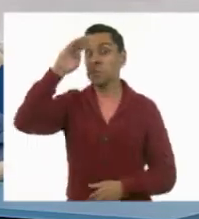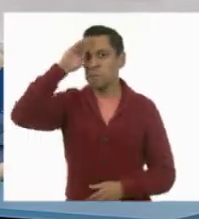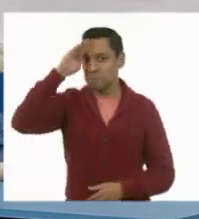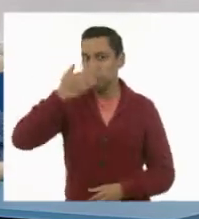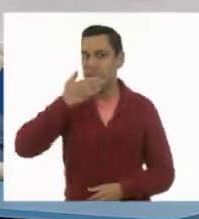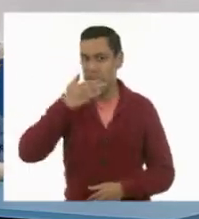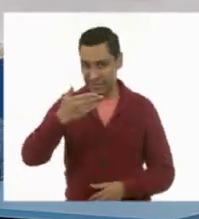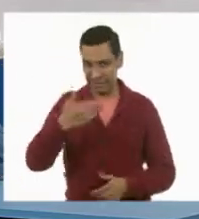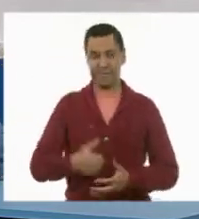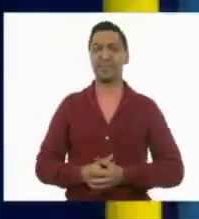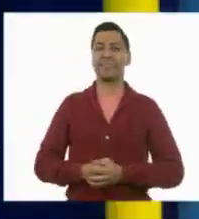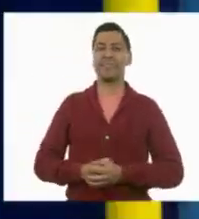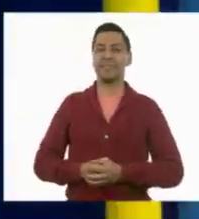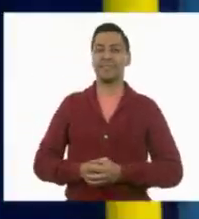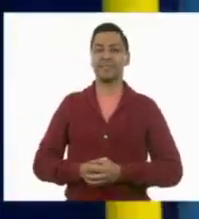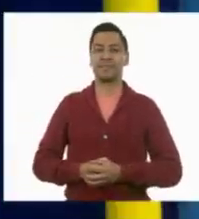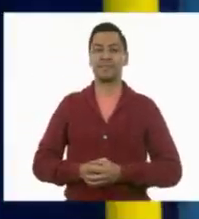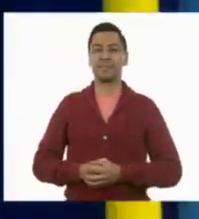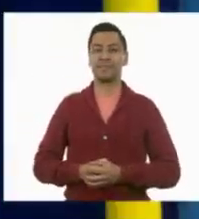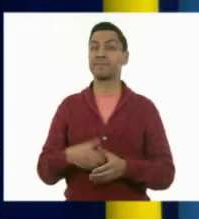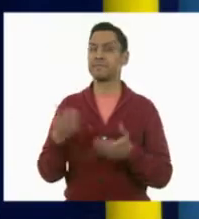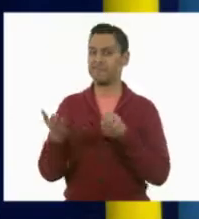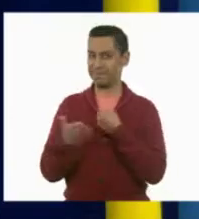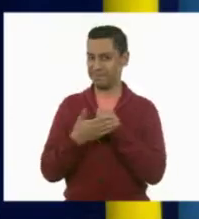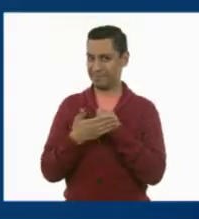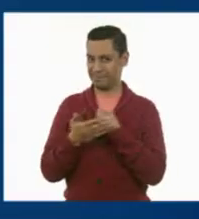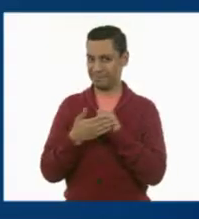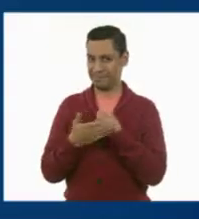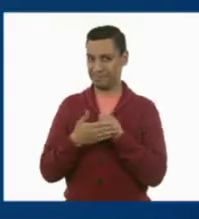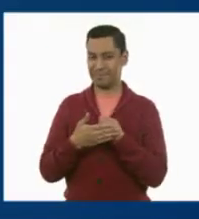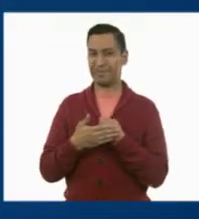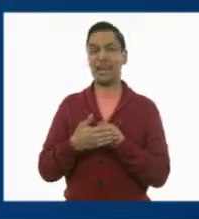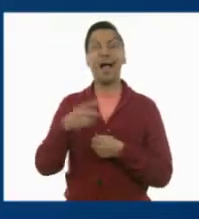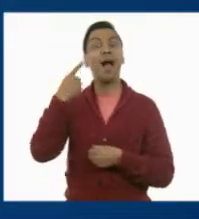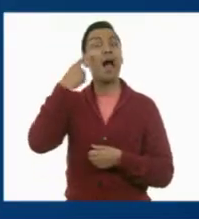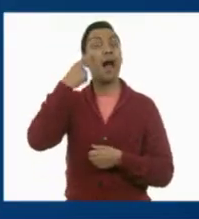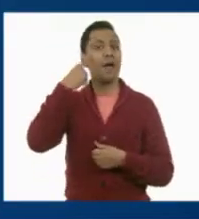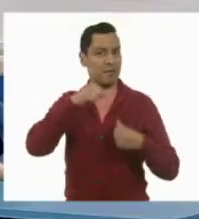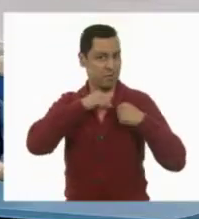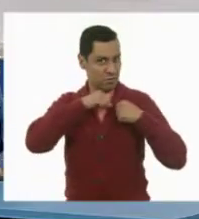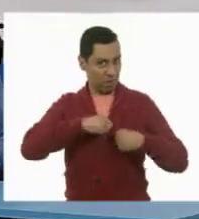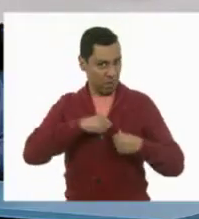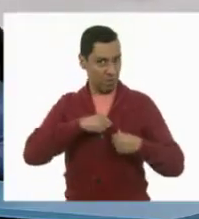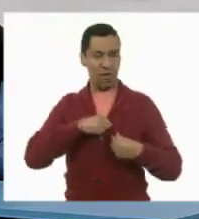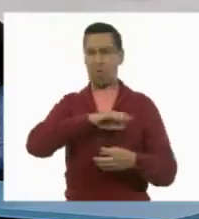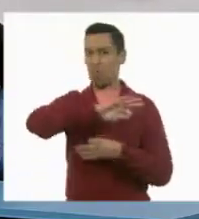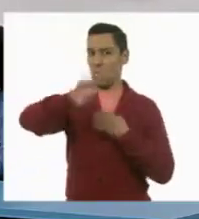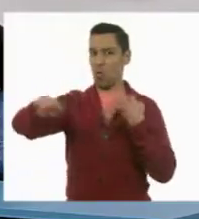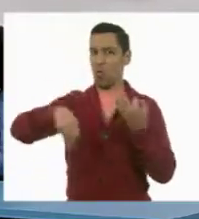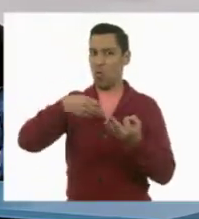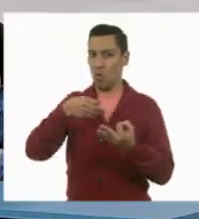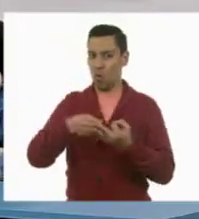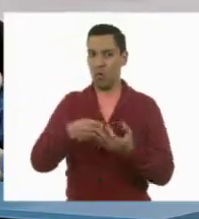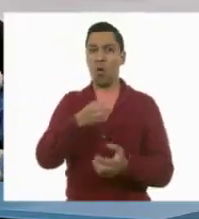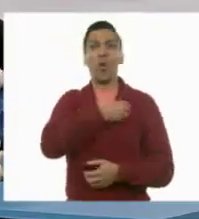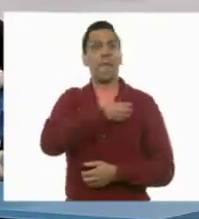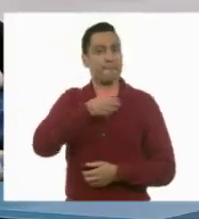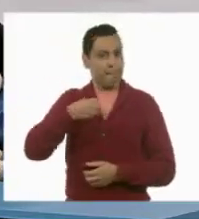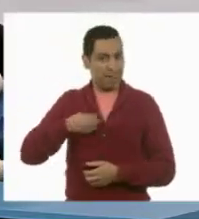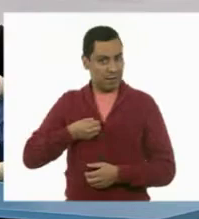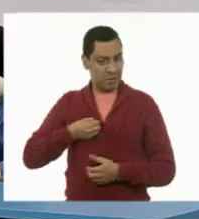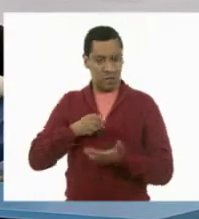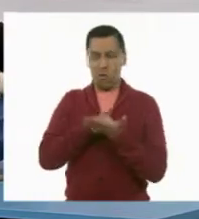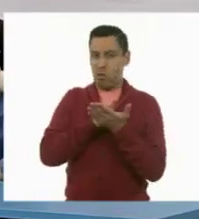pensar. Ok, y vamos a ver pronto cómo las autoridades y todos tienen la obligación de cuidar